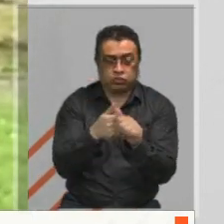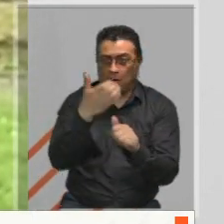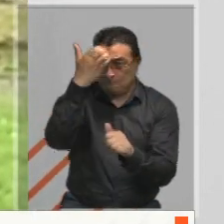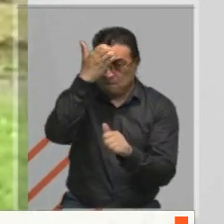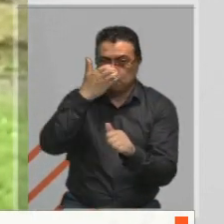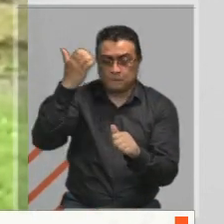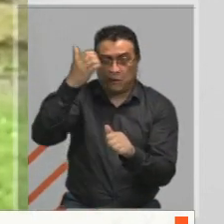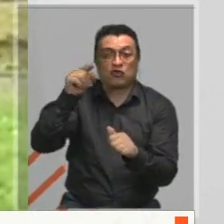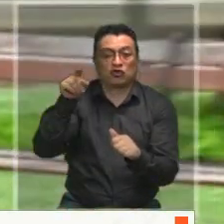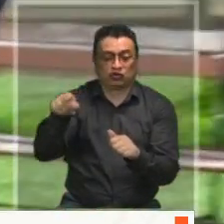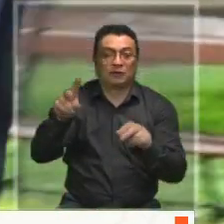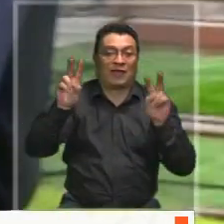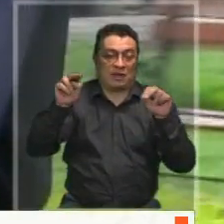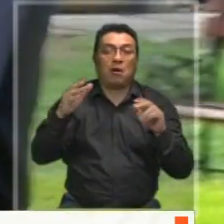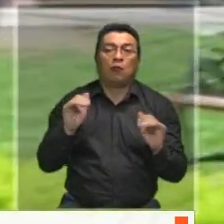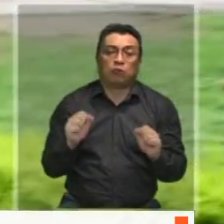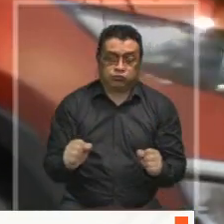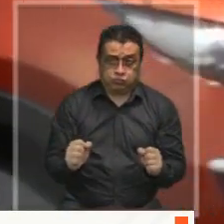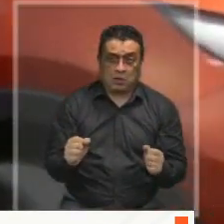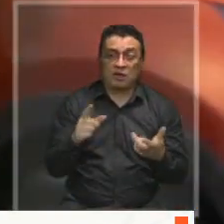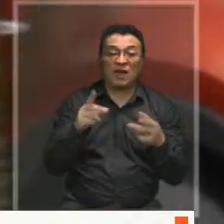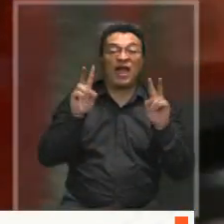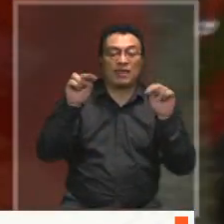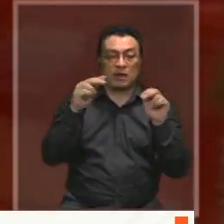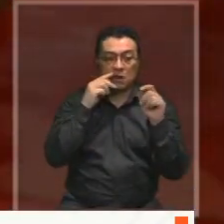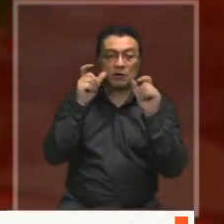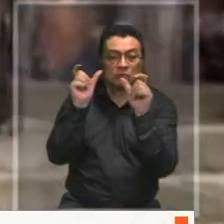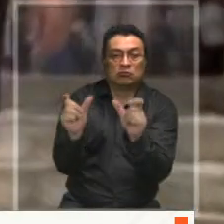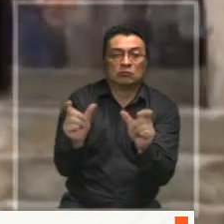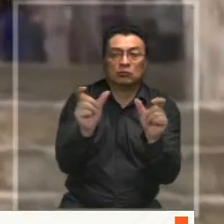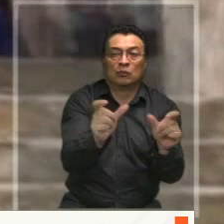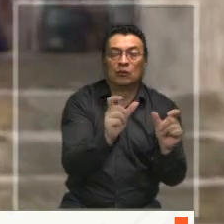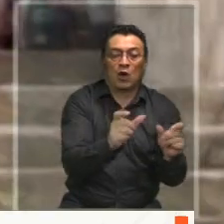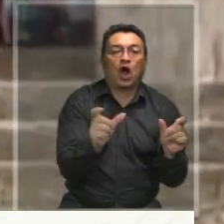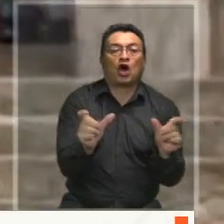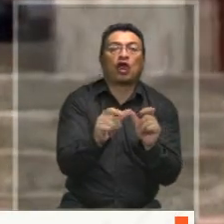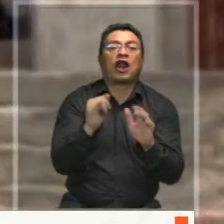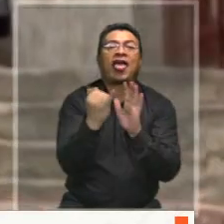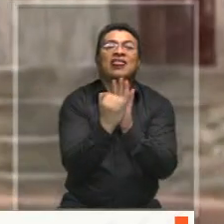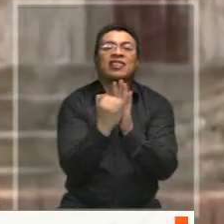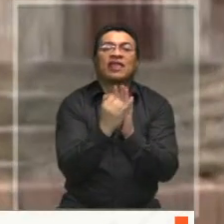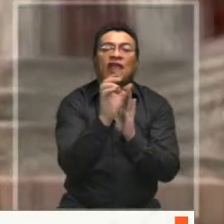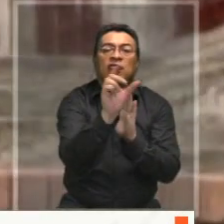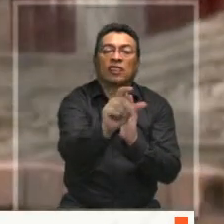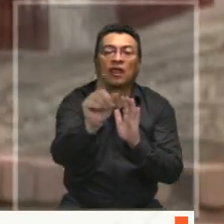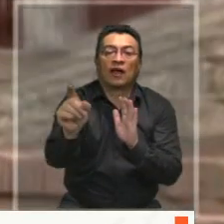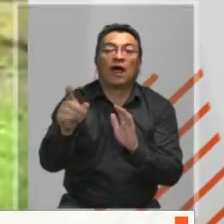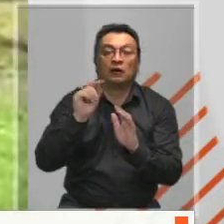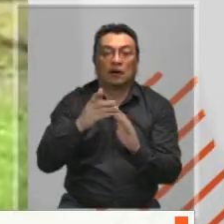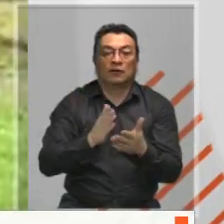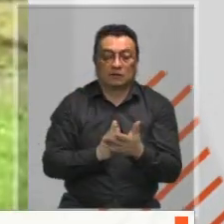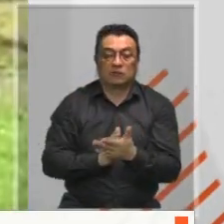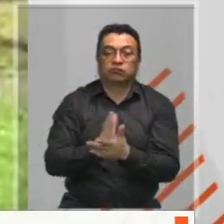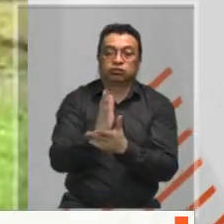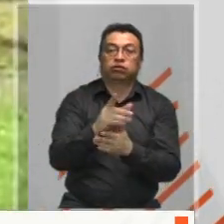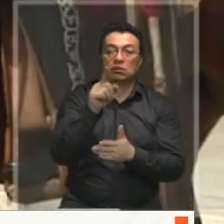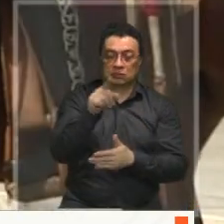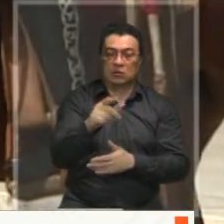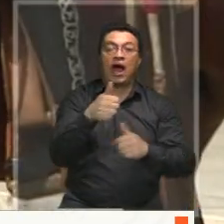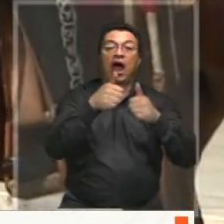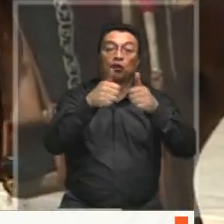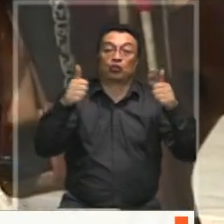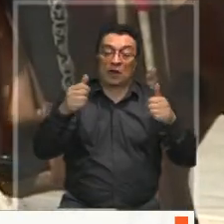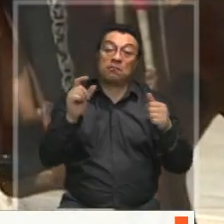profesionales de la materia en temas de fiscalización, en temas de control de identidad. Para eso tenemos que comenzar con la voluntad de nuestras